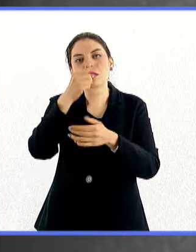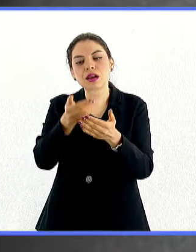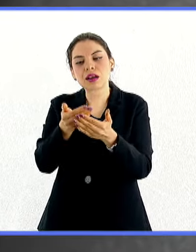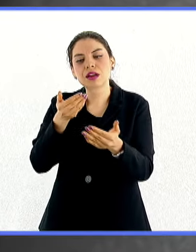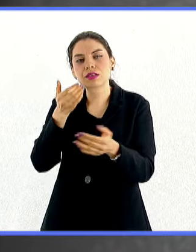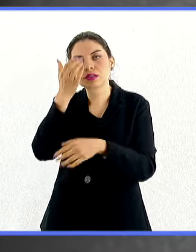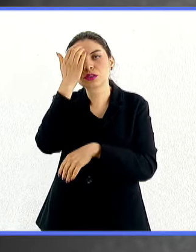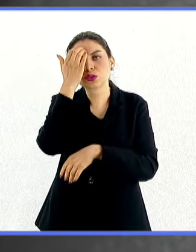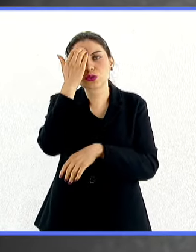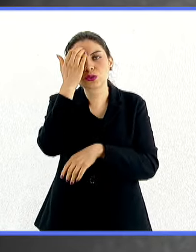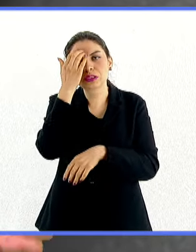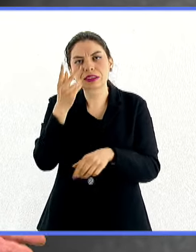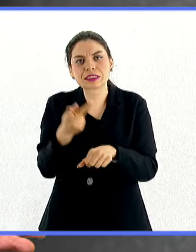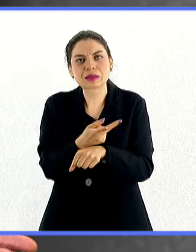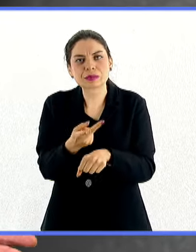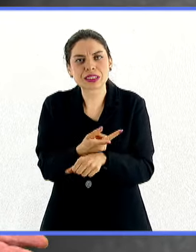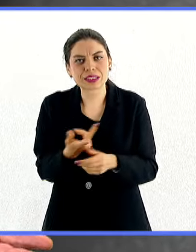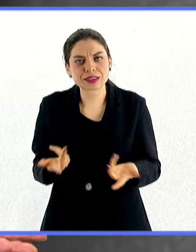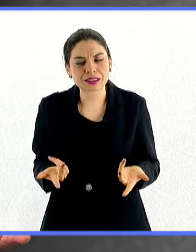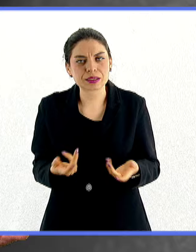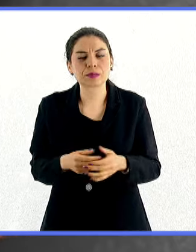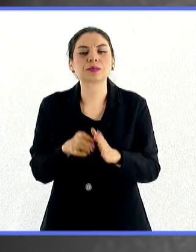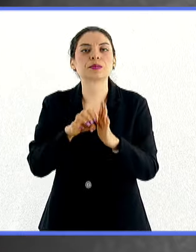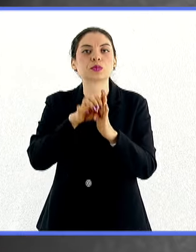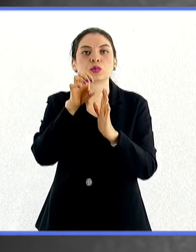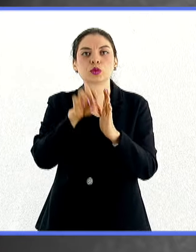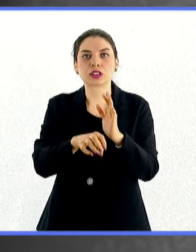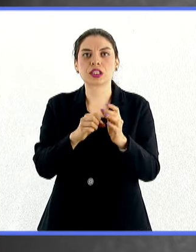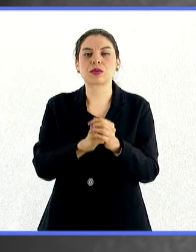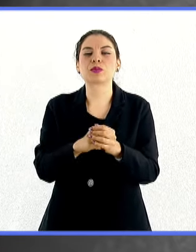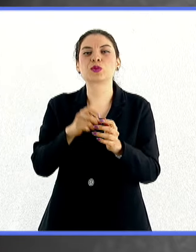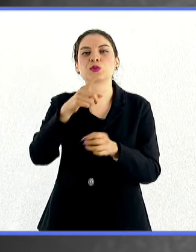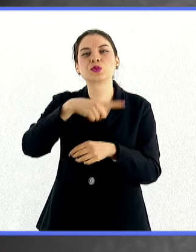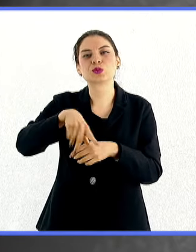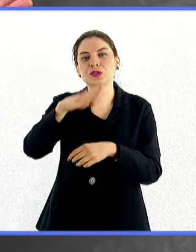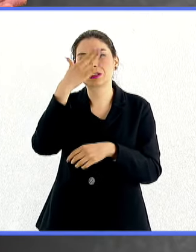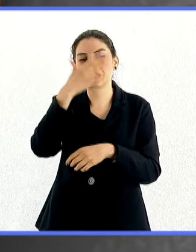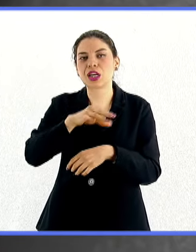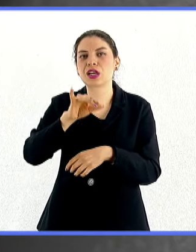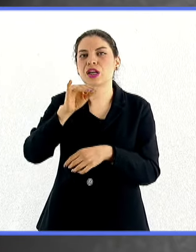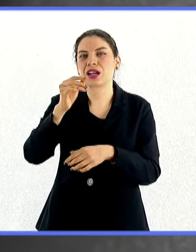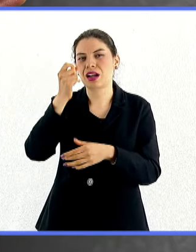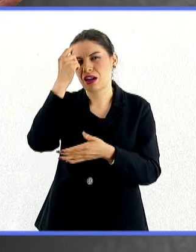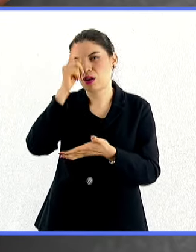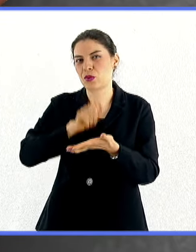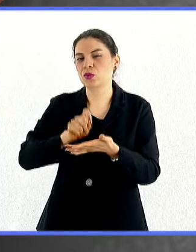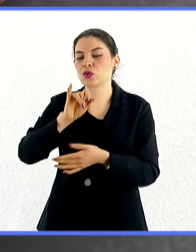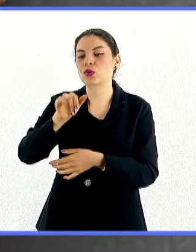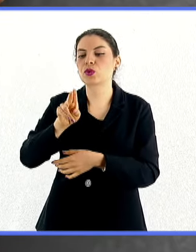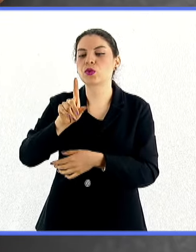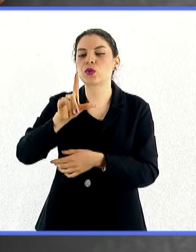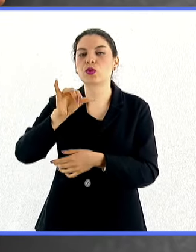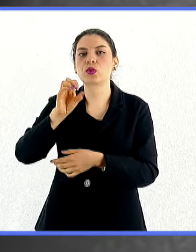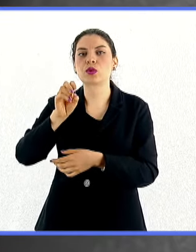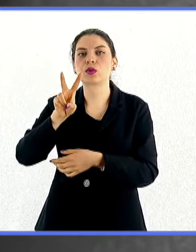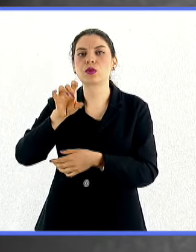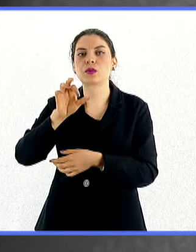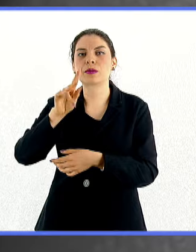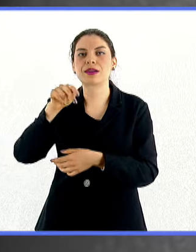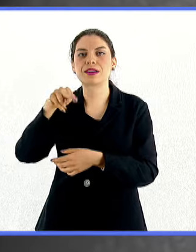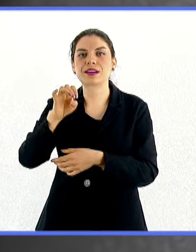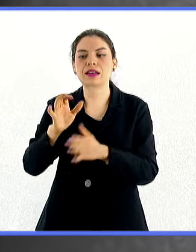gran futuróloga. Si pensamos en las novelas de Julio Verne, que anticiparon muchas cosas que antes de él